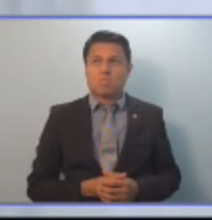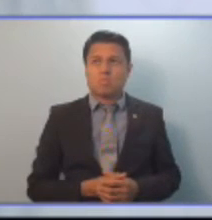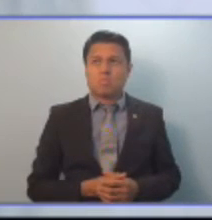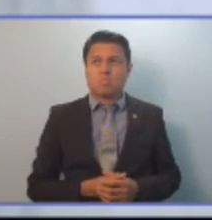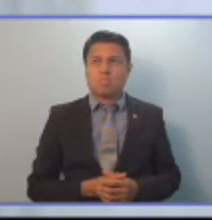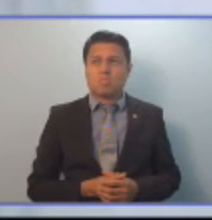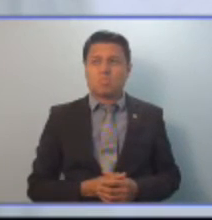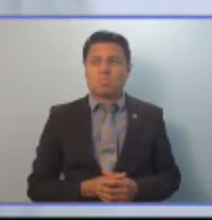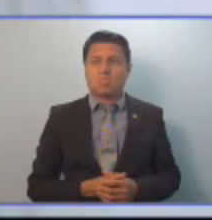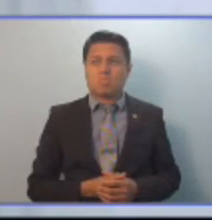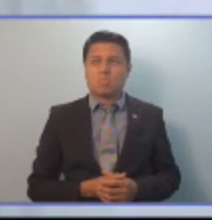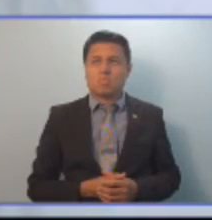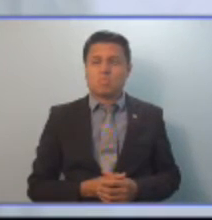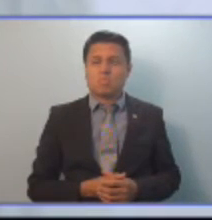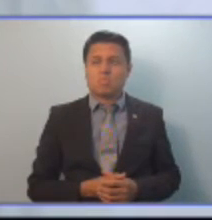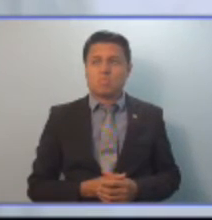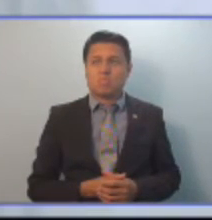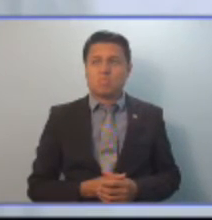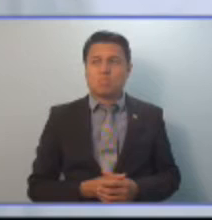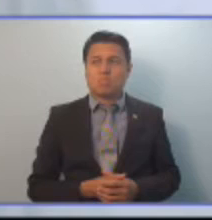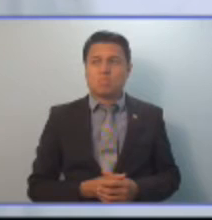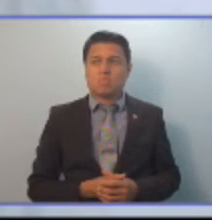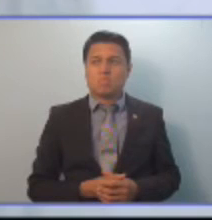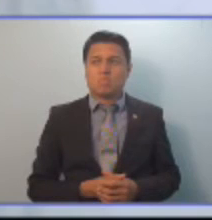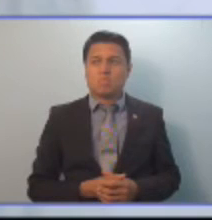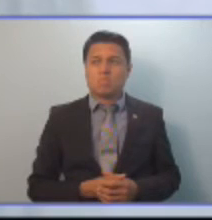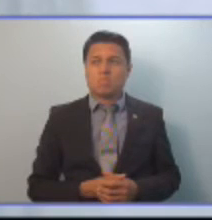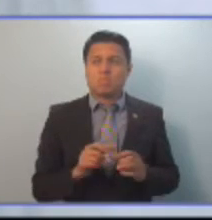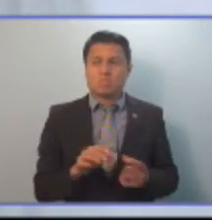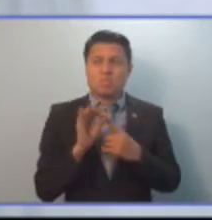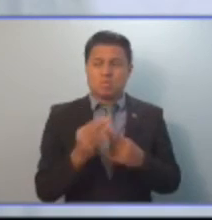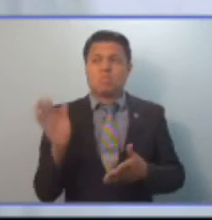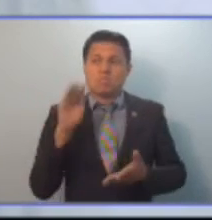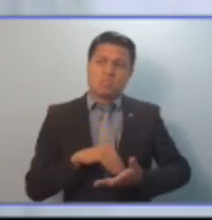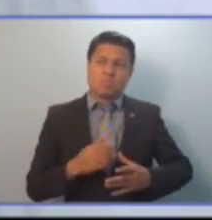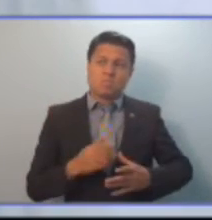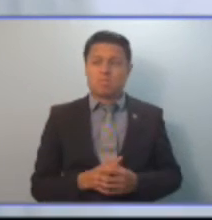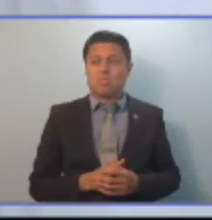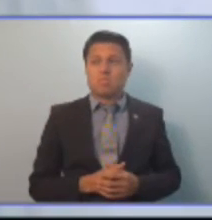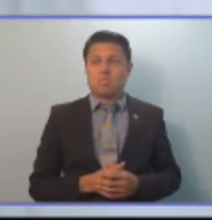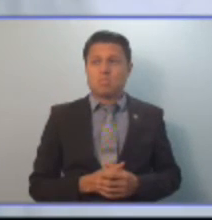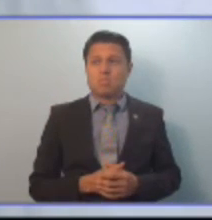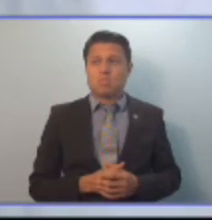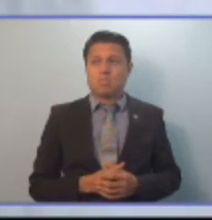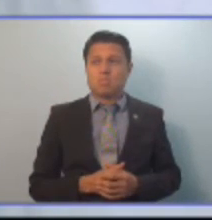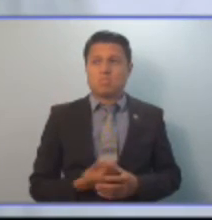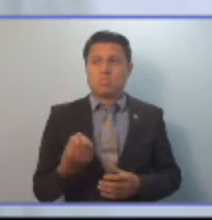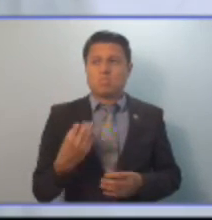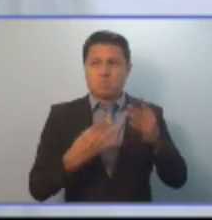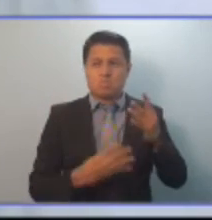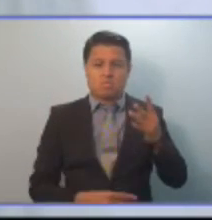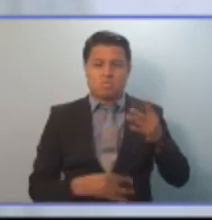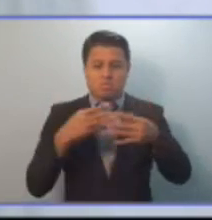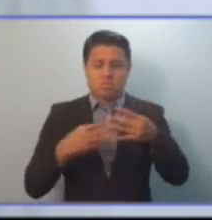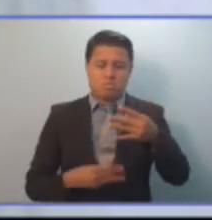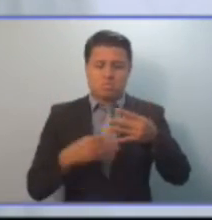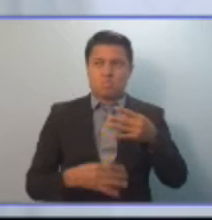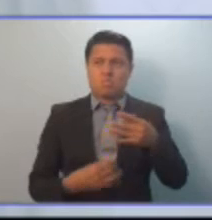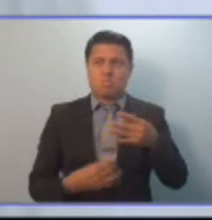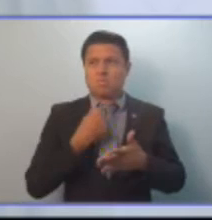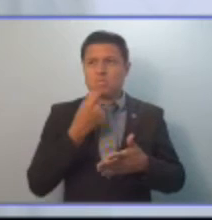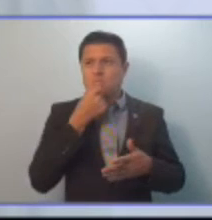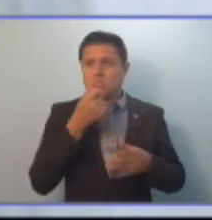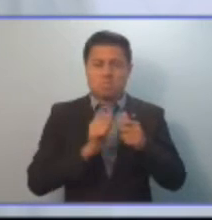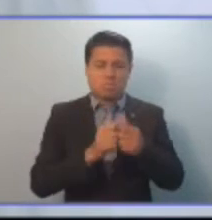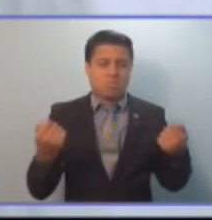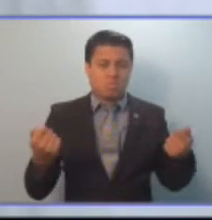del Tribunal Supremo Electoral y traté de reelegirme, hablaban de listas y sacaban en el periódico